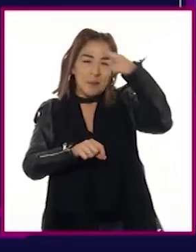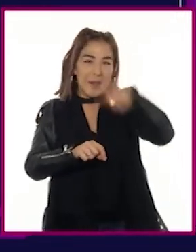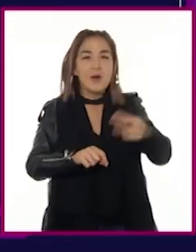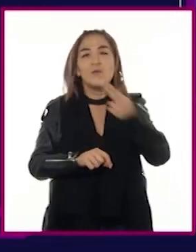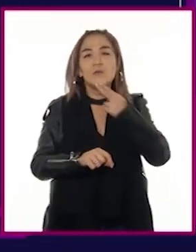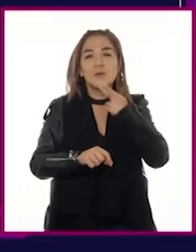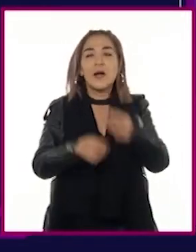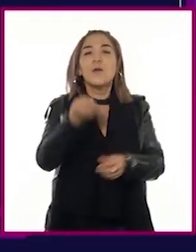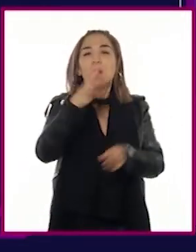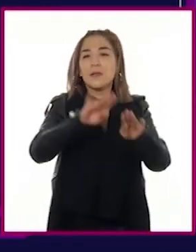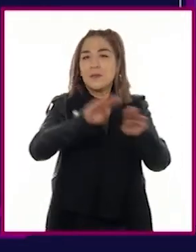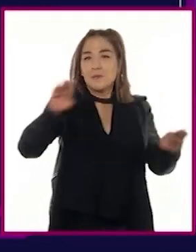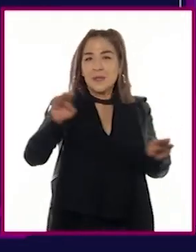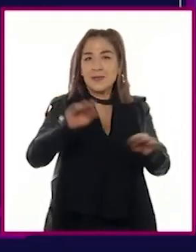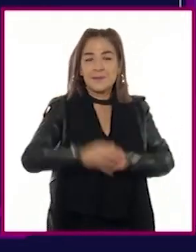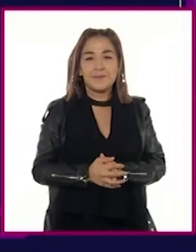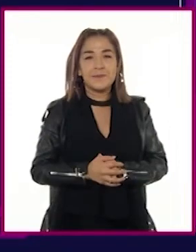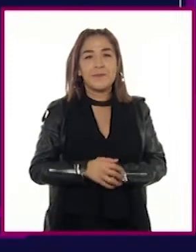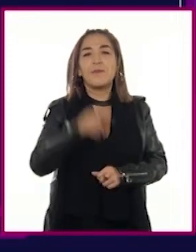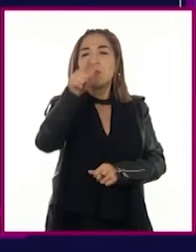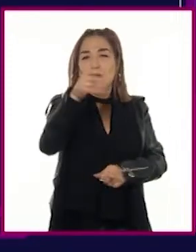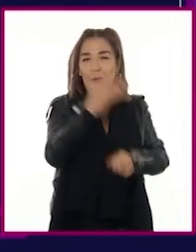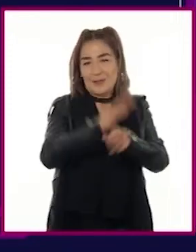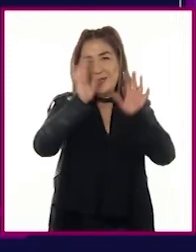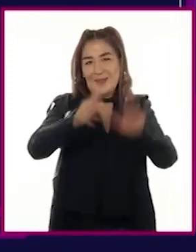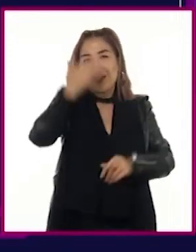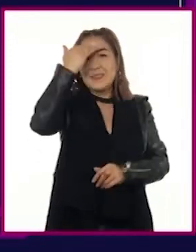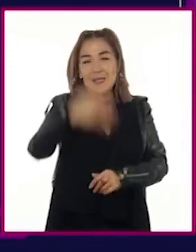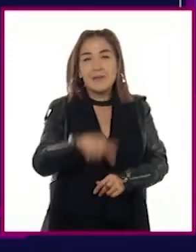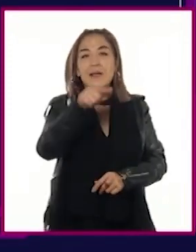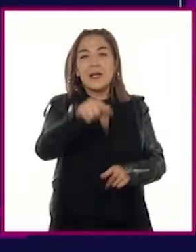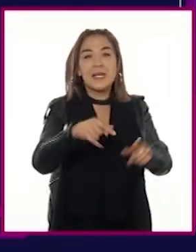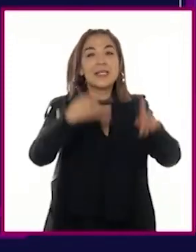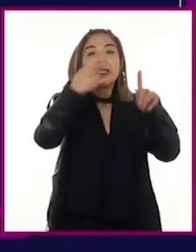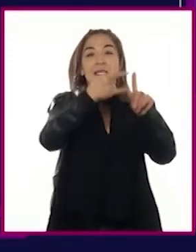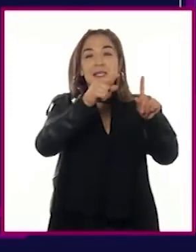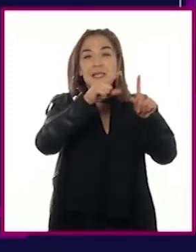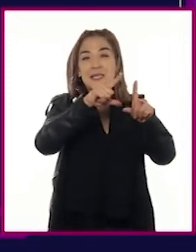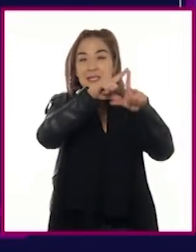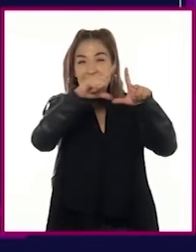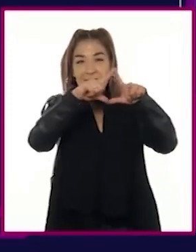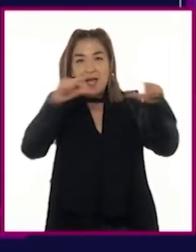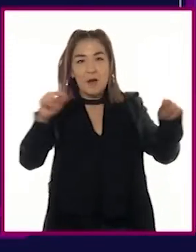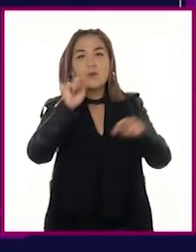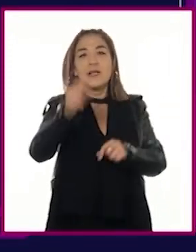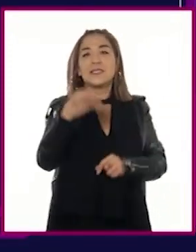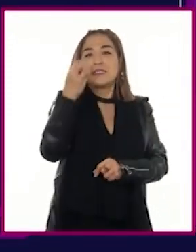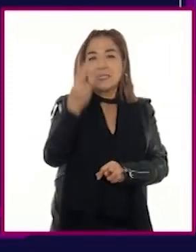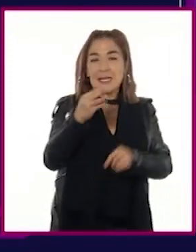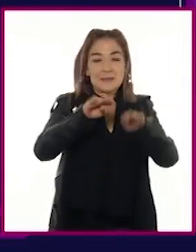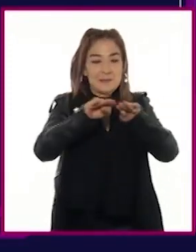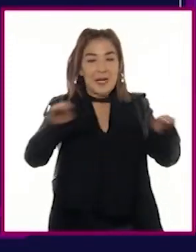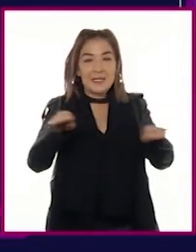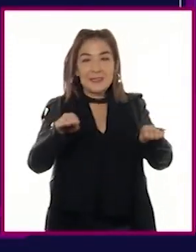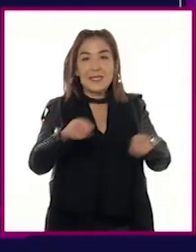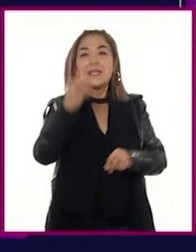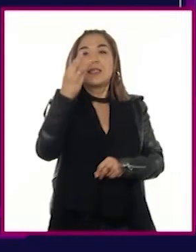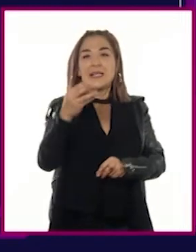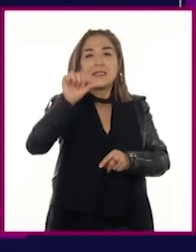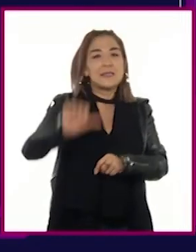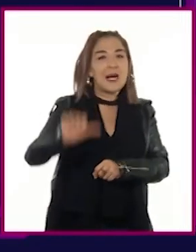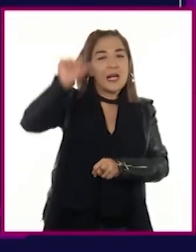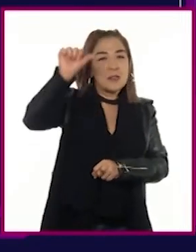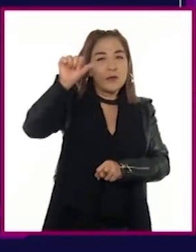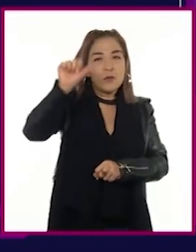fórmula correspondiente. Como ustedes ya saben, cada triángulo tiene 3 bases y 3 alturas. El segmento que representa a